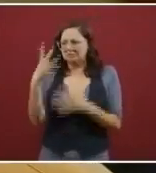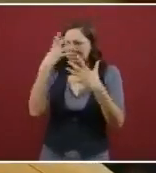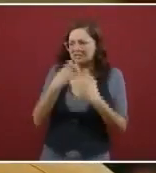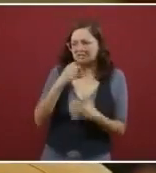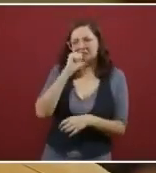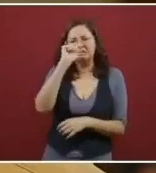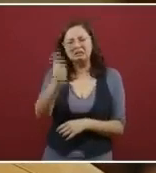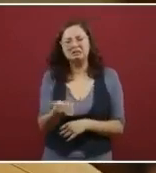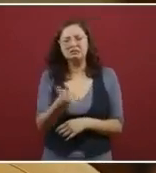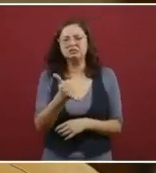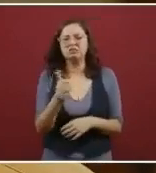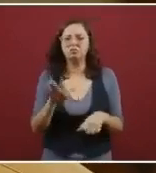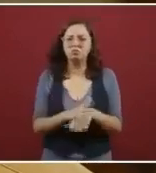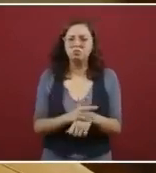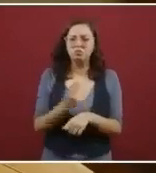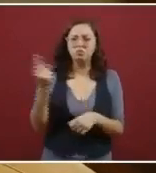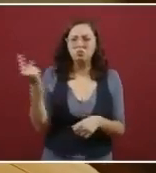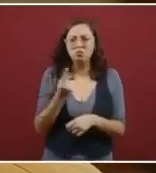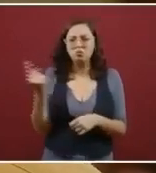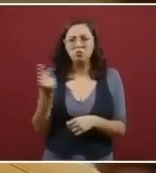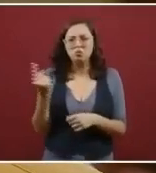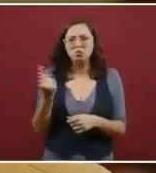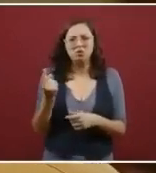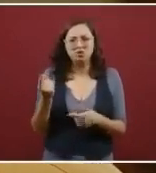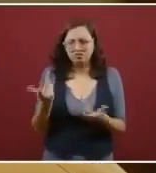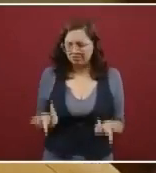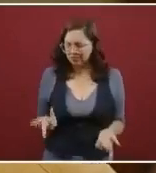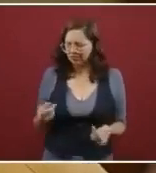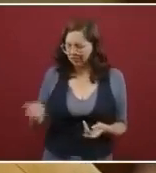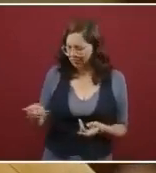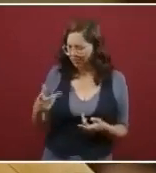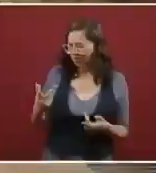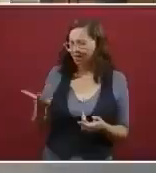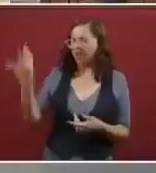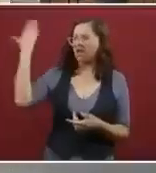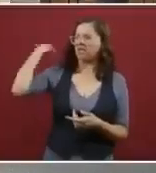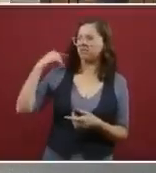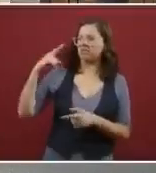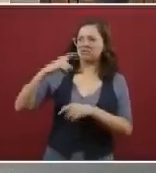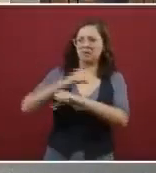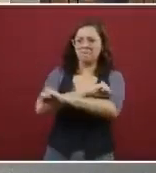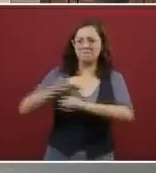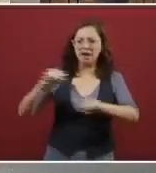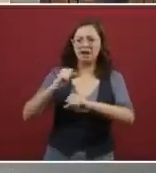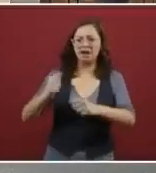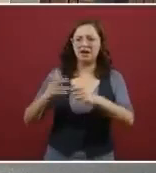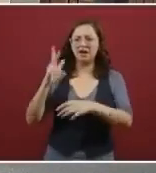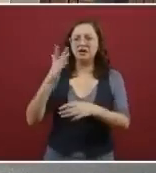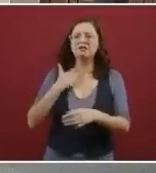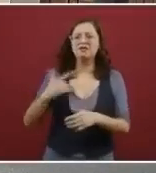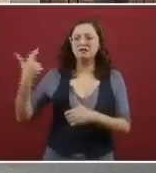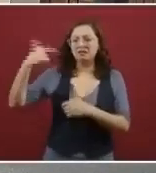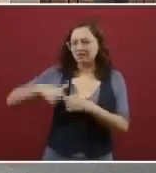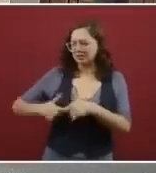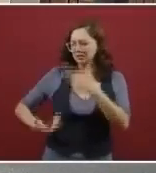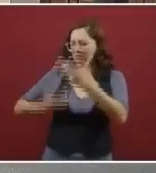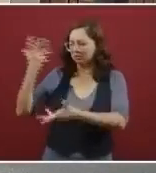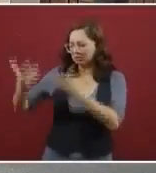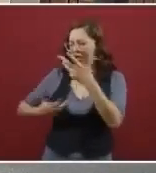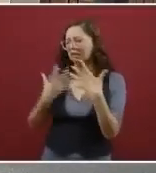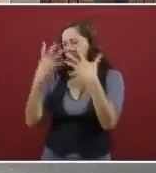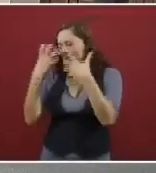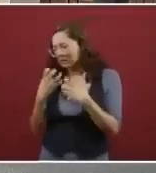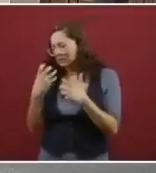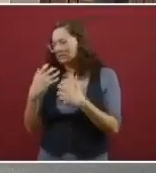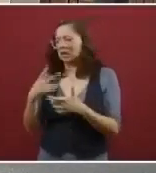hoy vuelve a lamentarse por las pérdidas humanas en la explosión de la pipa y otra vez no hay ni una sola palabra con respecto a lo sucedido